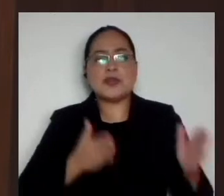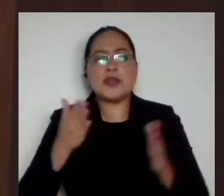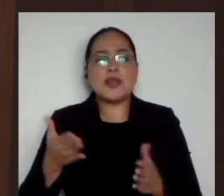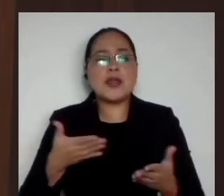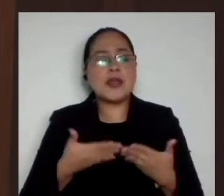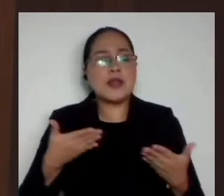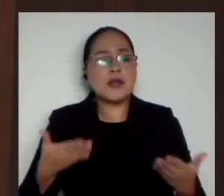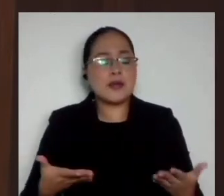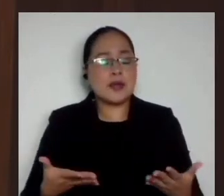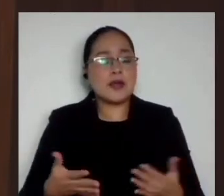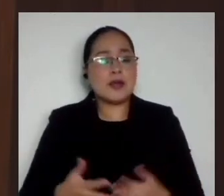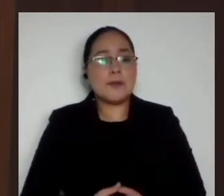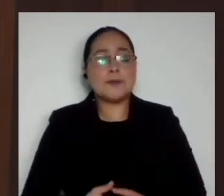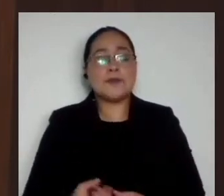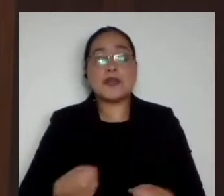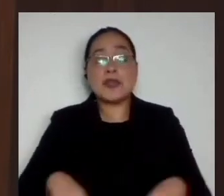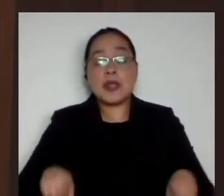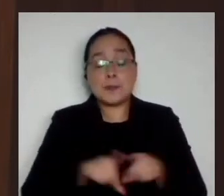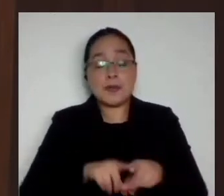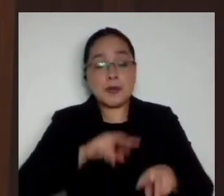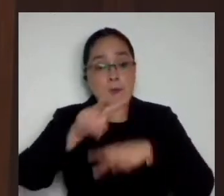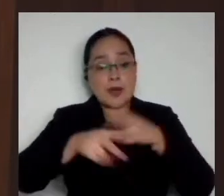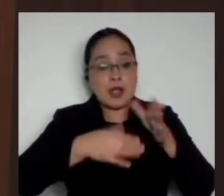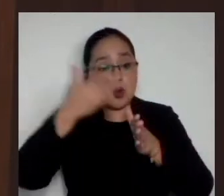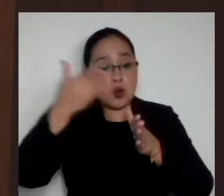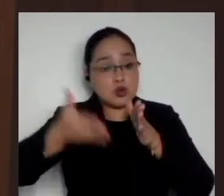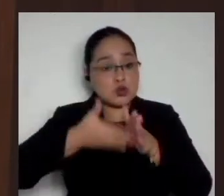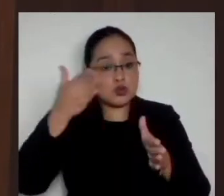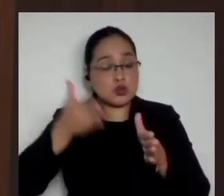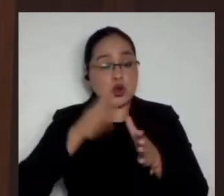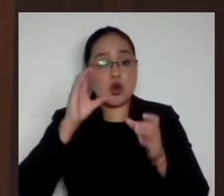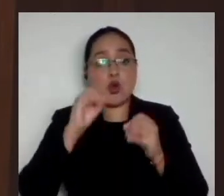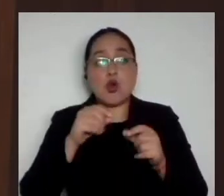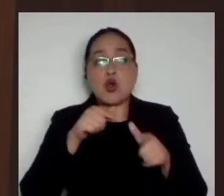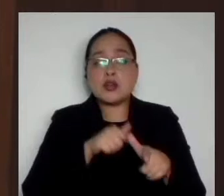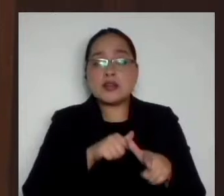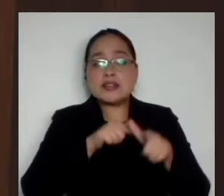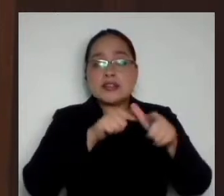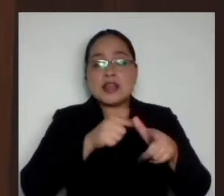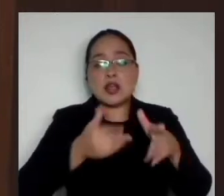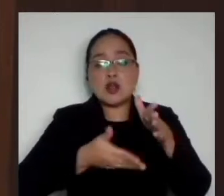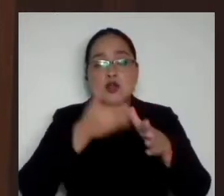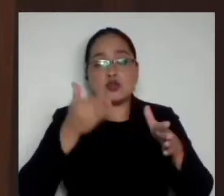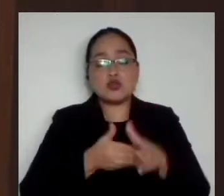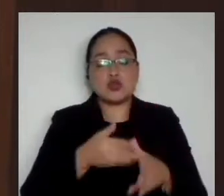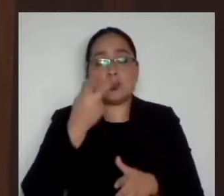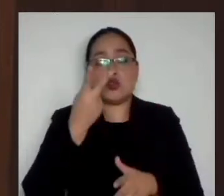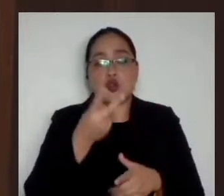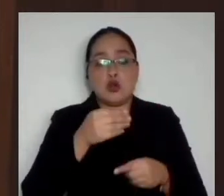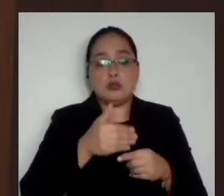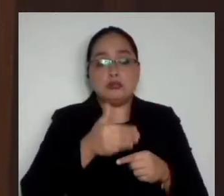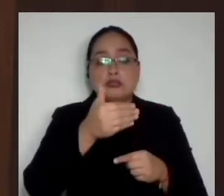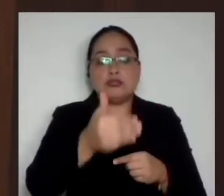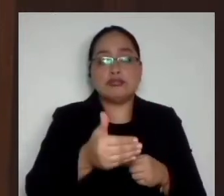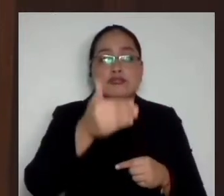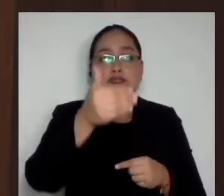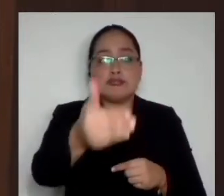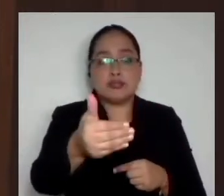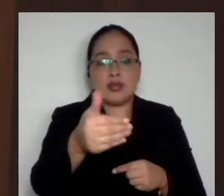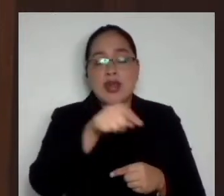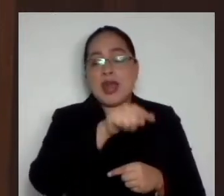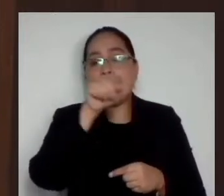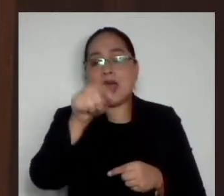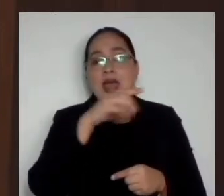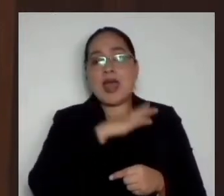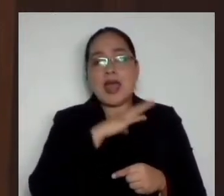la construcción o la continuación de 2 tramos, de 2 rutas, la